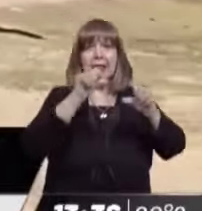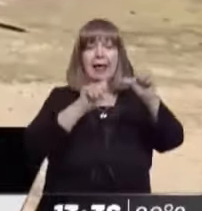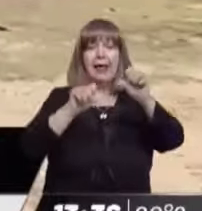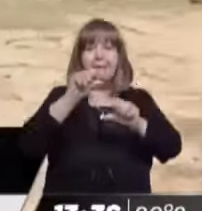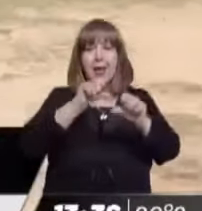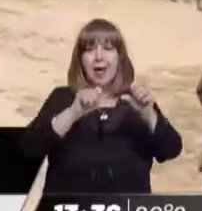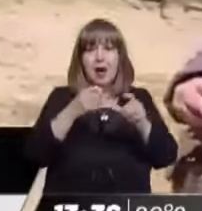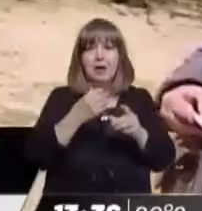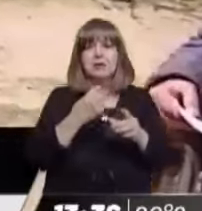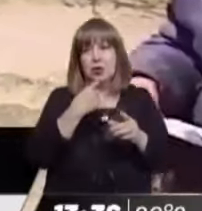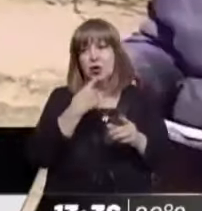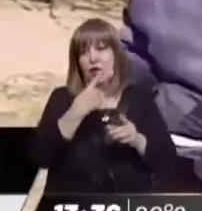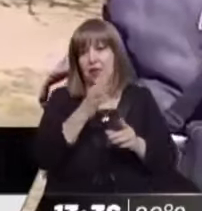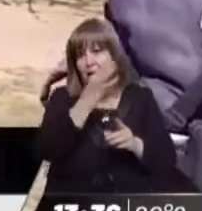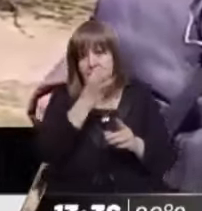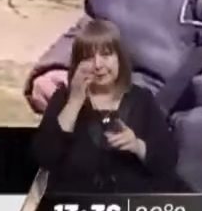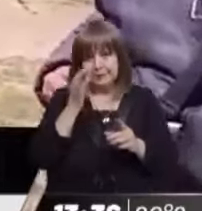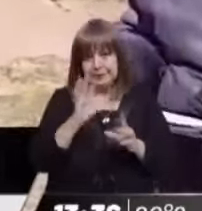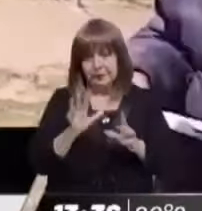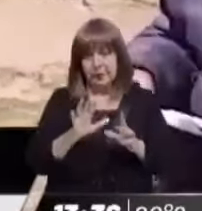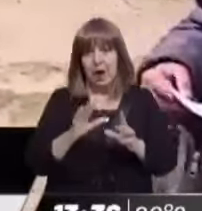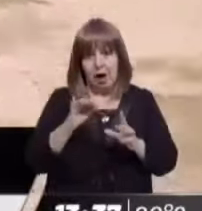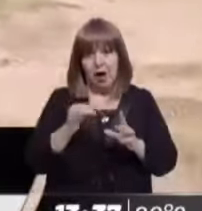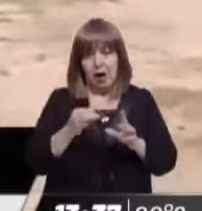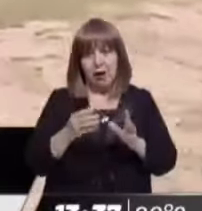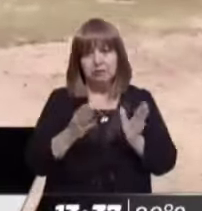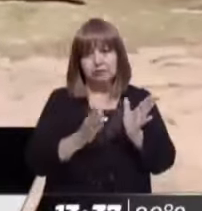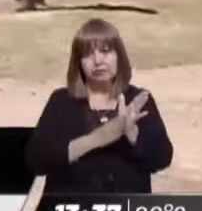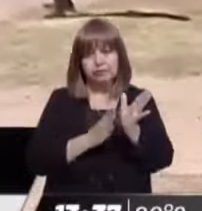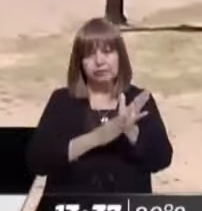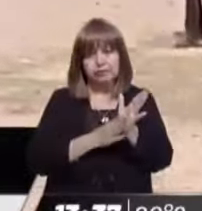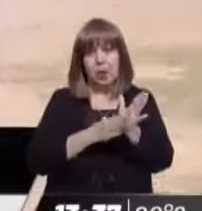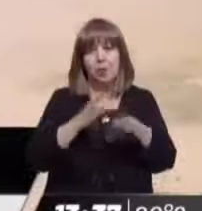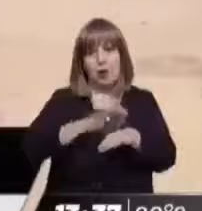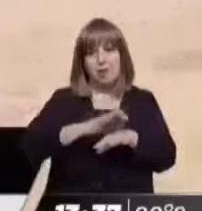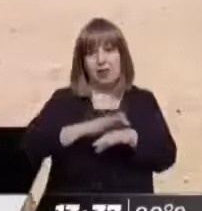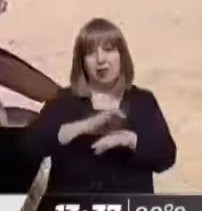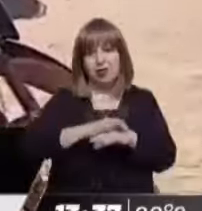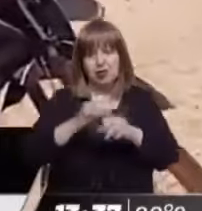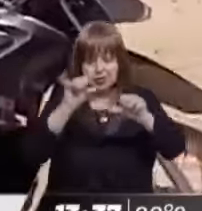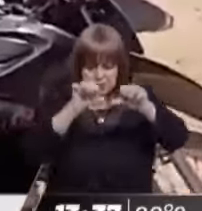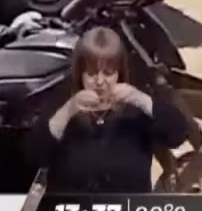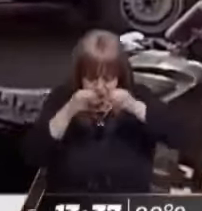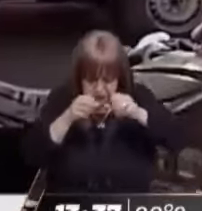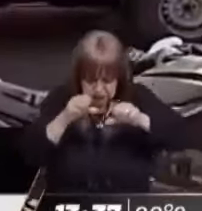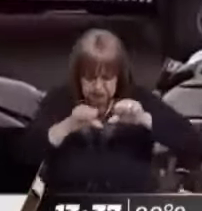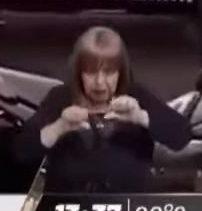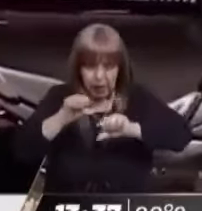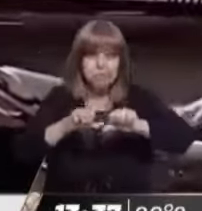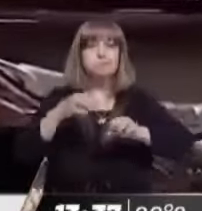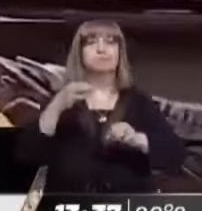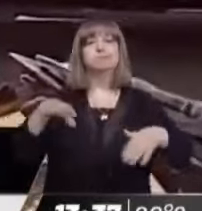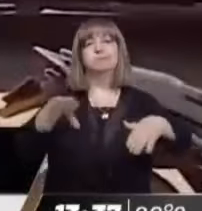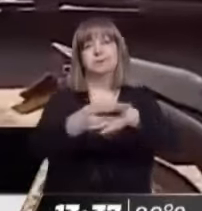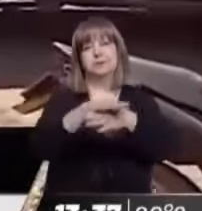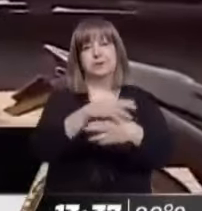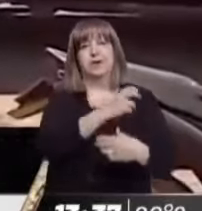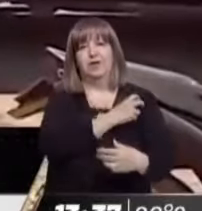no mostrarlo, pero sí se constató todo, tenemos todas las pruebas de lo que se